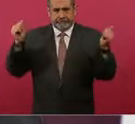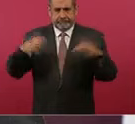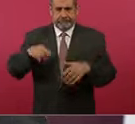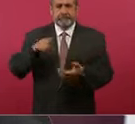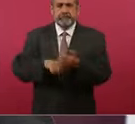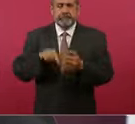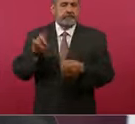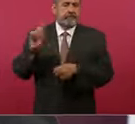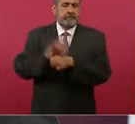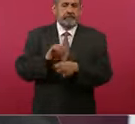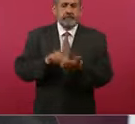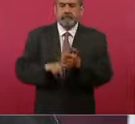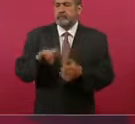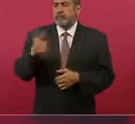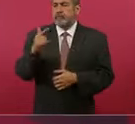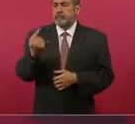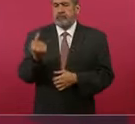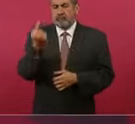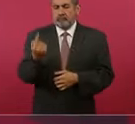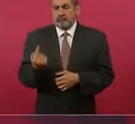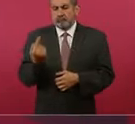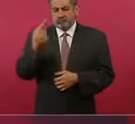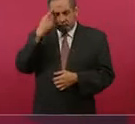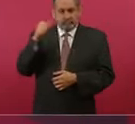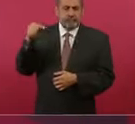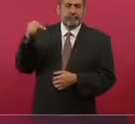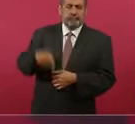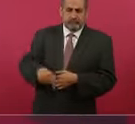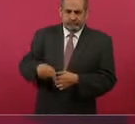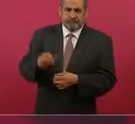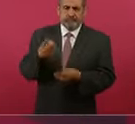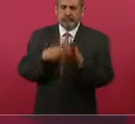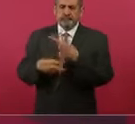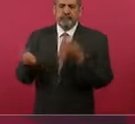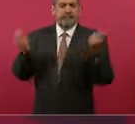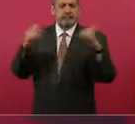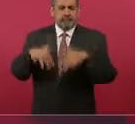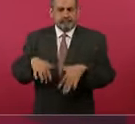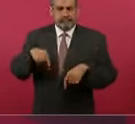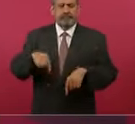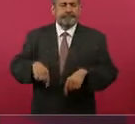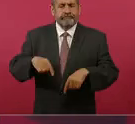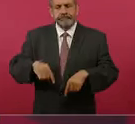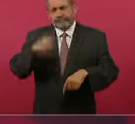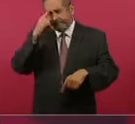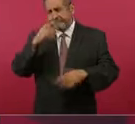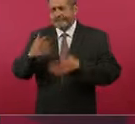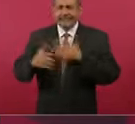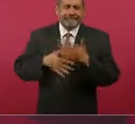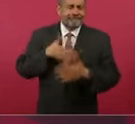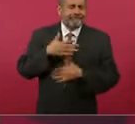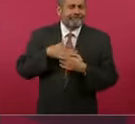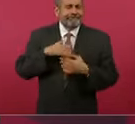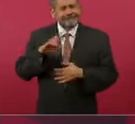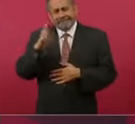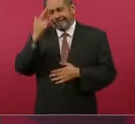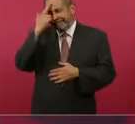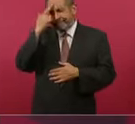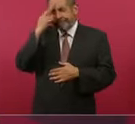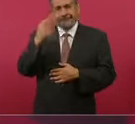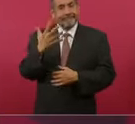julio, para celebrar, para festejar el